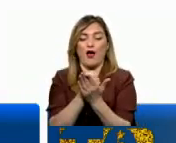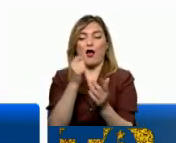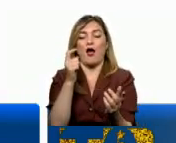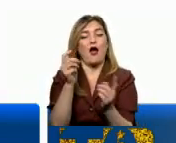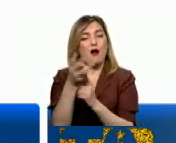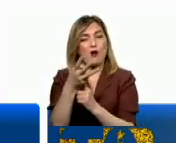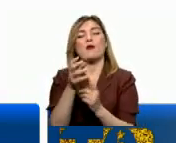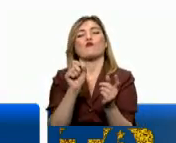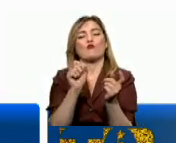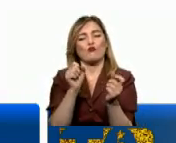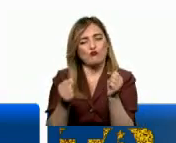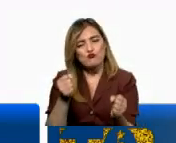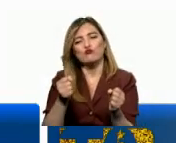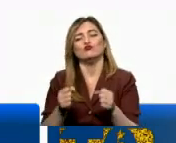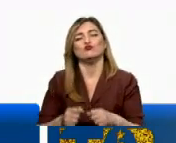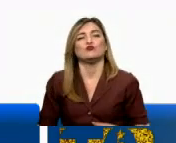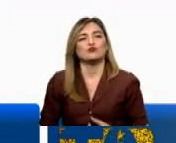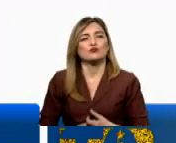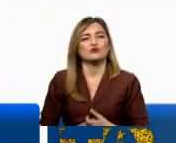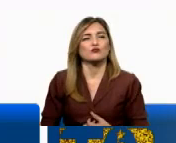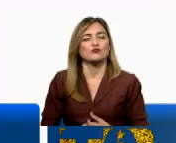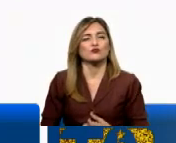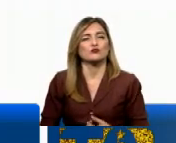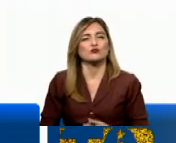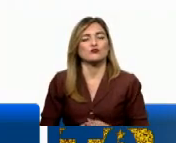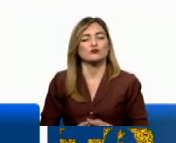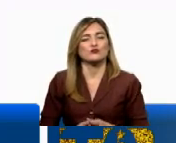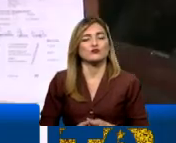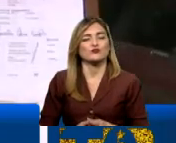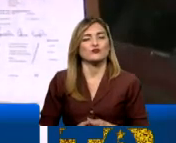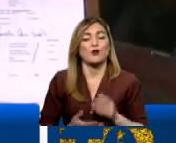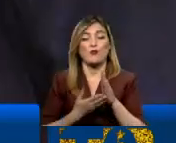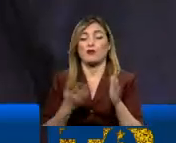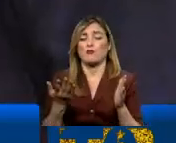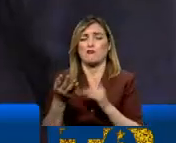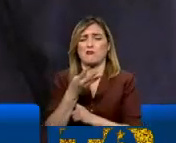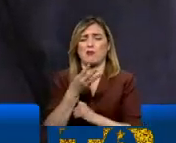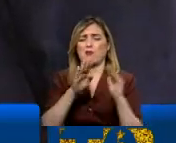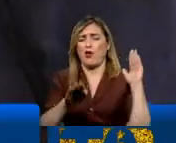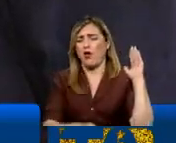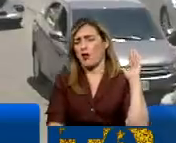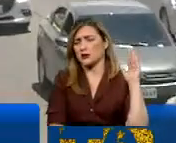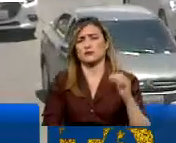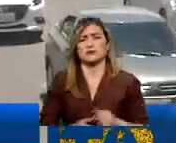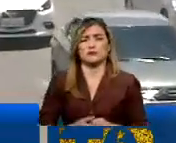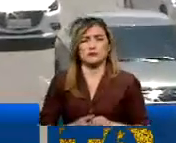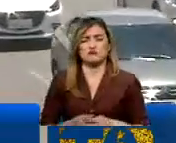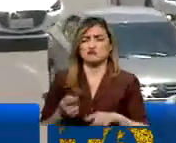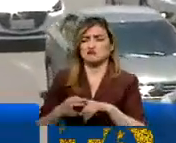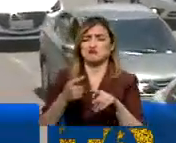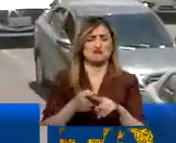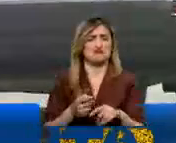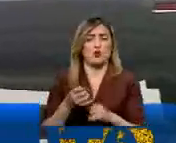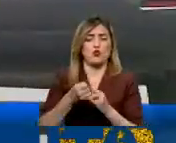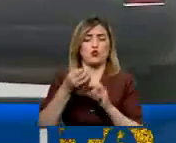matriculación vehicular se la pueda realizar en línea. A pesar de que esta modalidad virtual funciona las 24 horas y no tiene distinción según